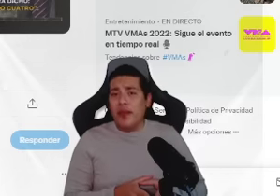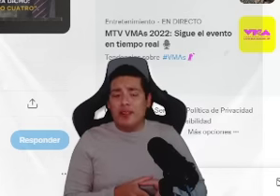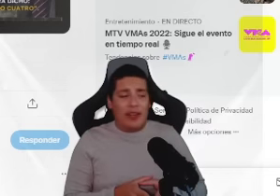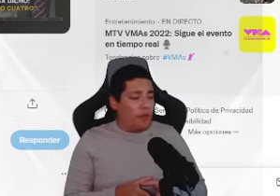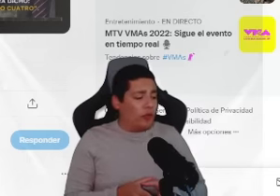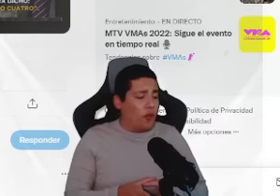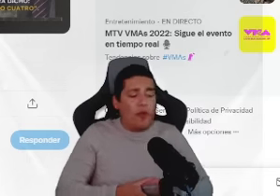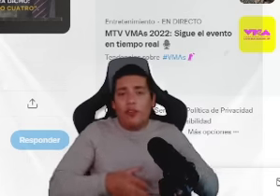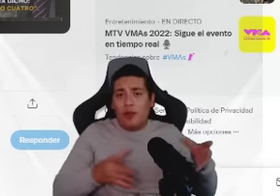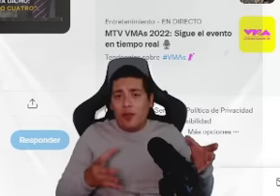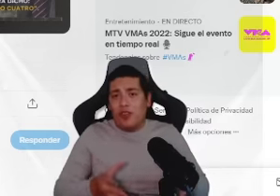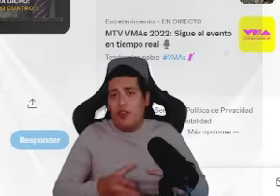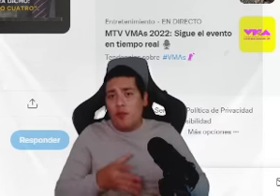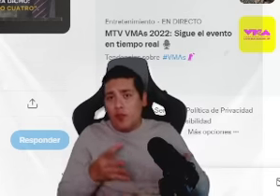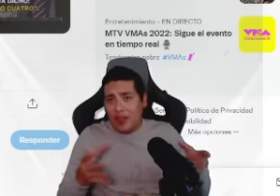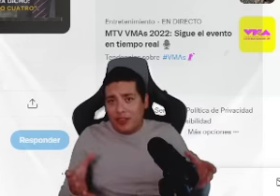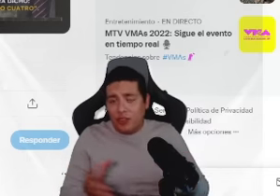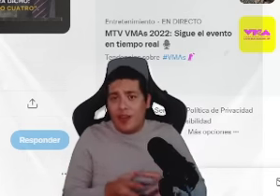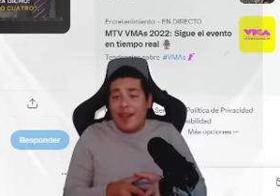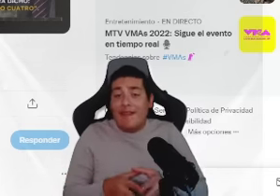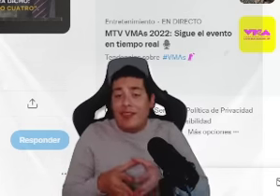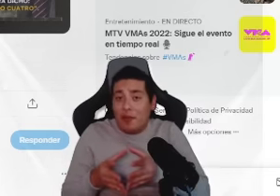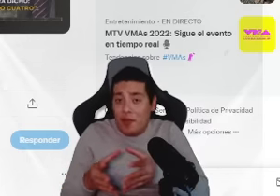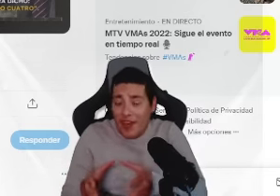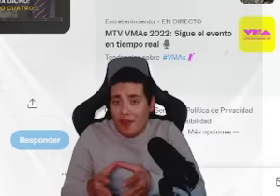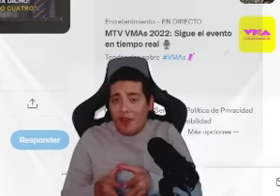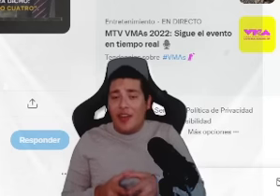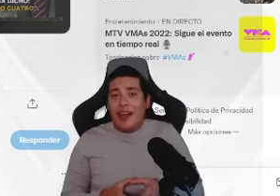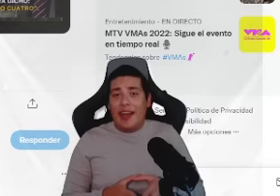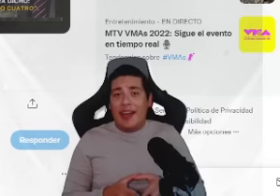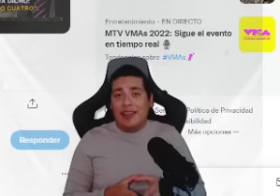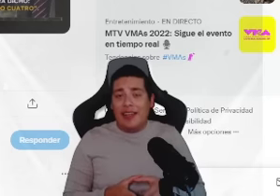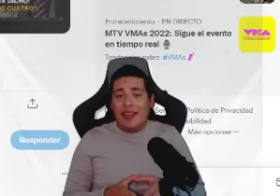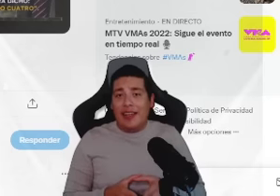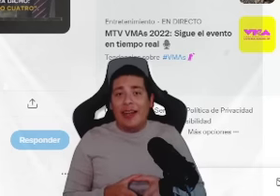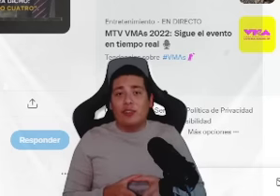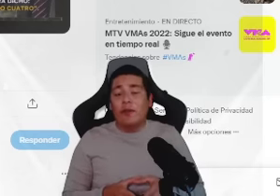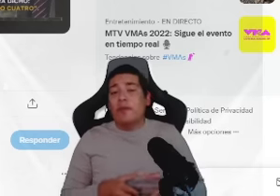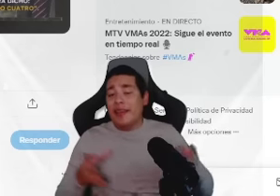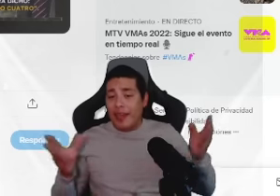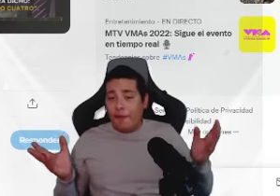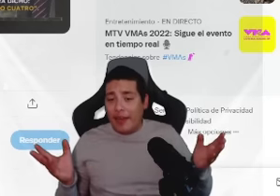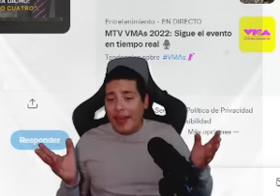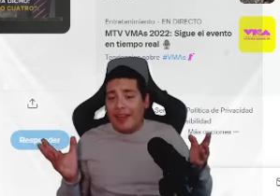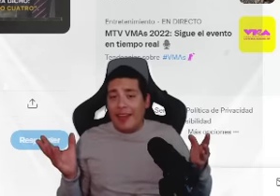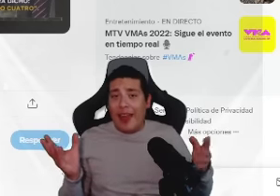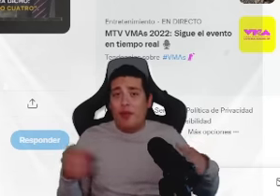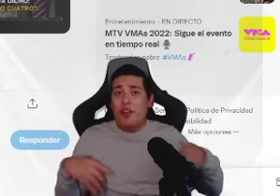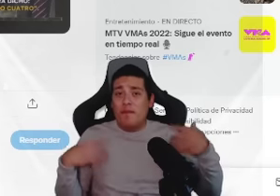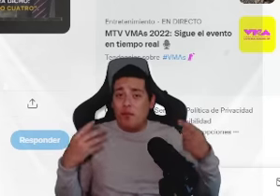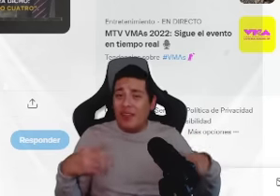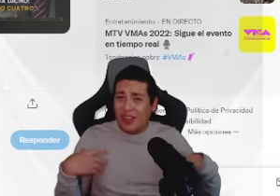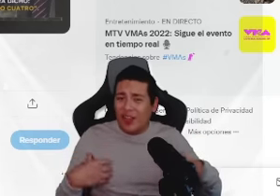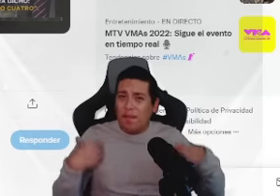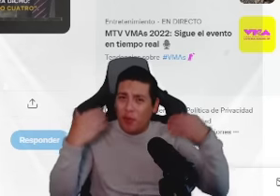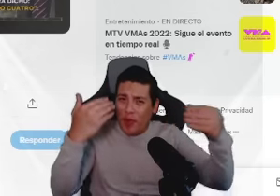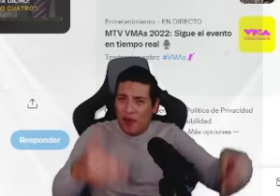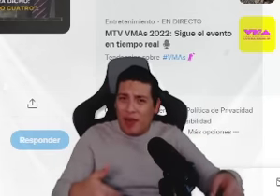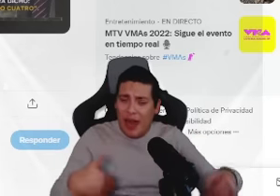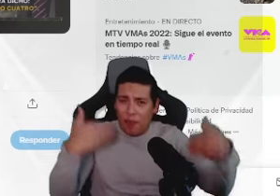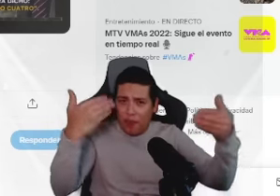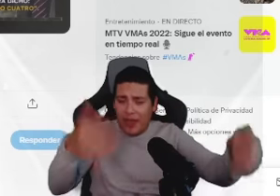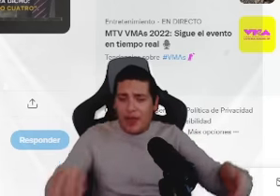se muestra pues como los medios de comunicación intervinieron en este caso y que al final quedaron impunes creo que